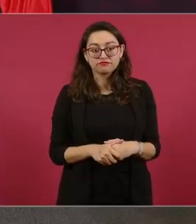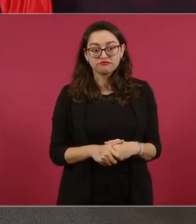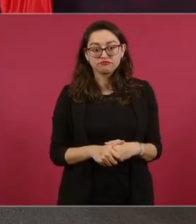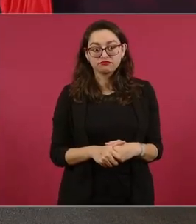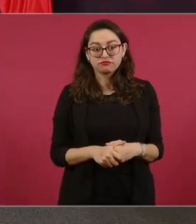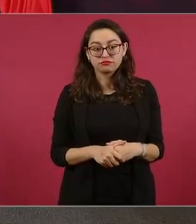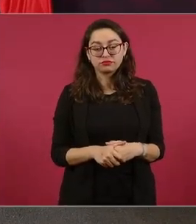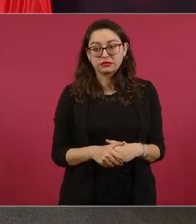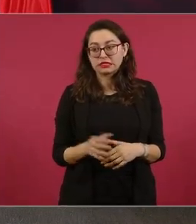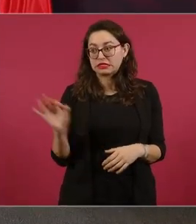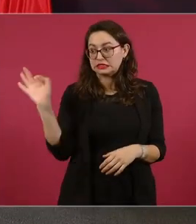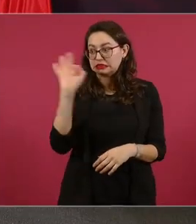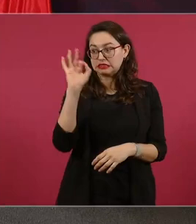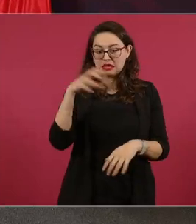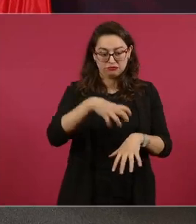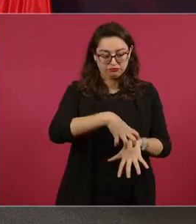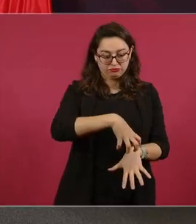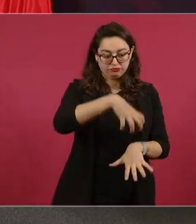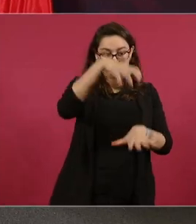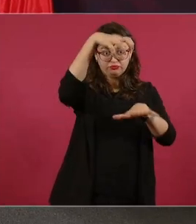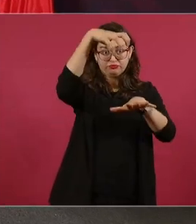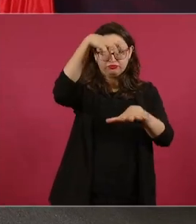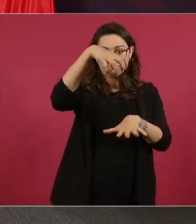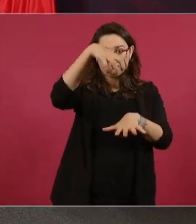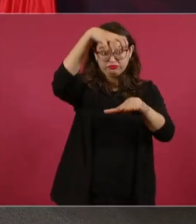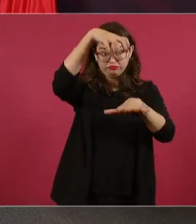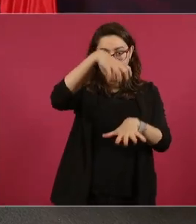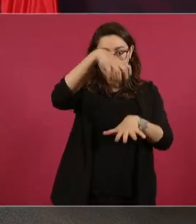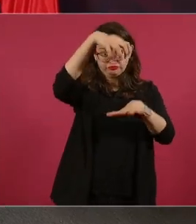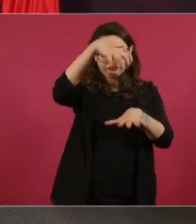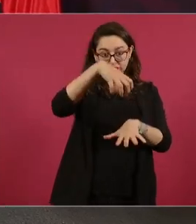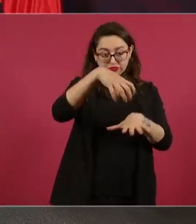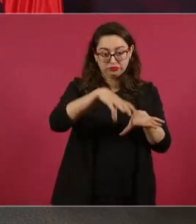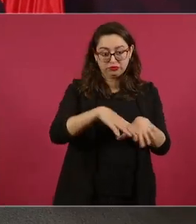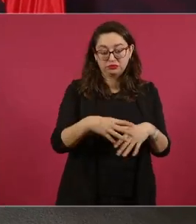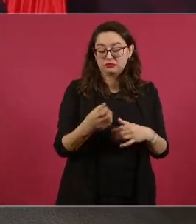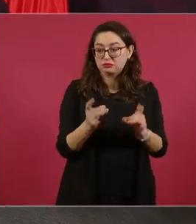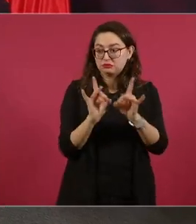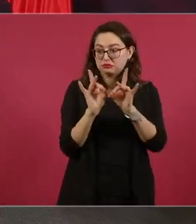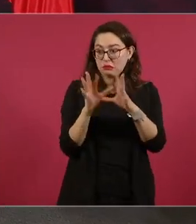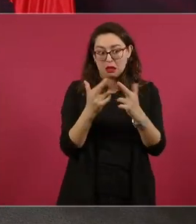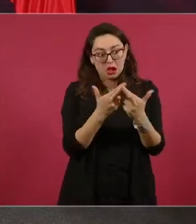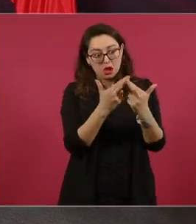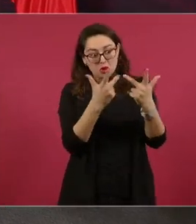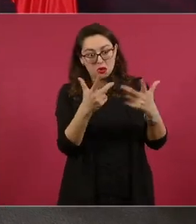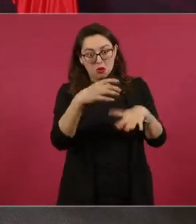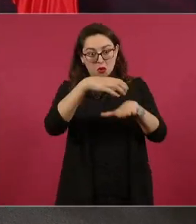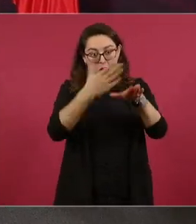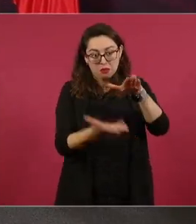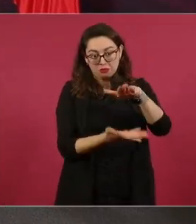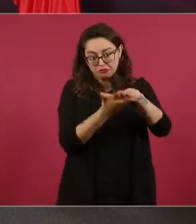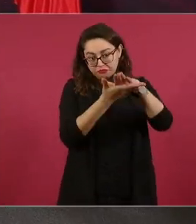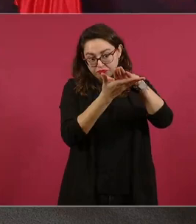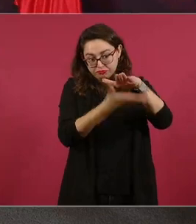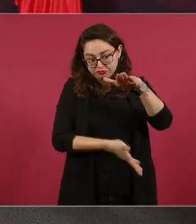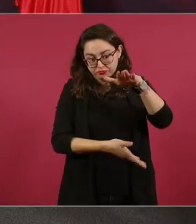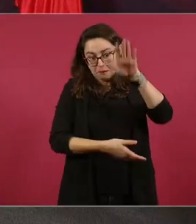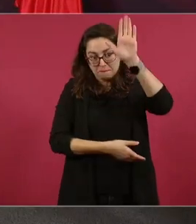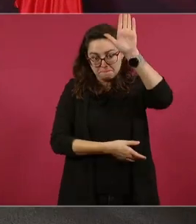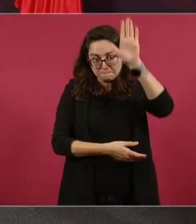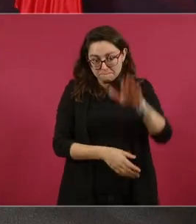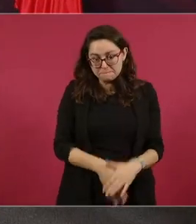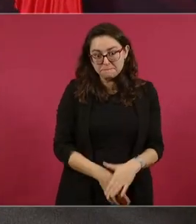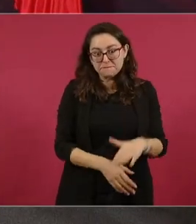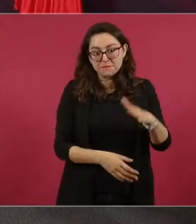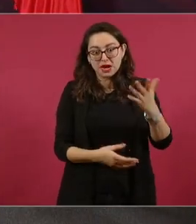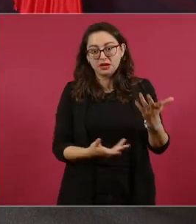No aguanta la, se llama consola, se llama la base de la grúa.